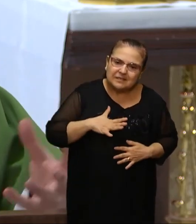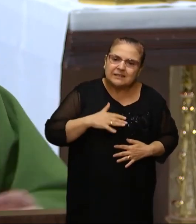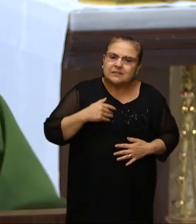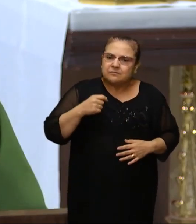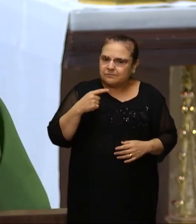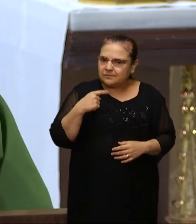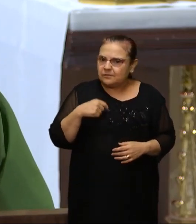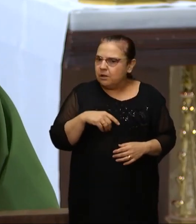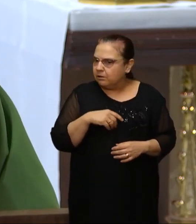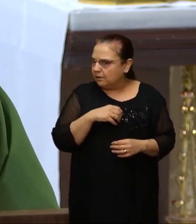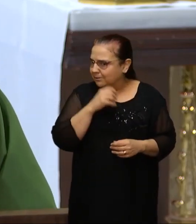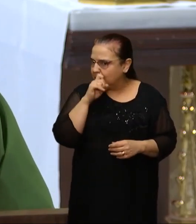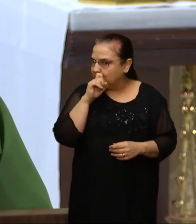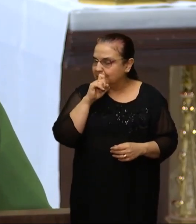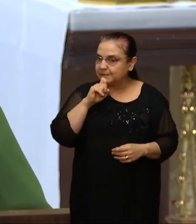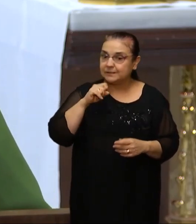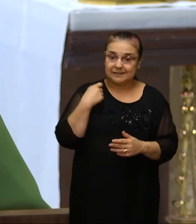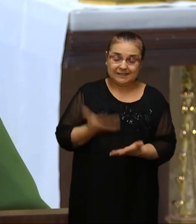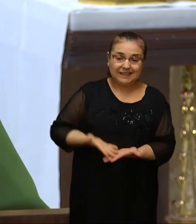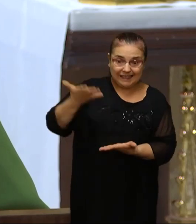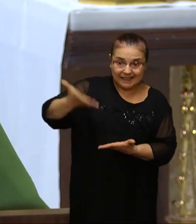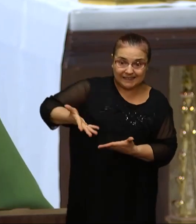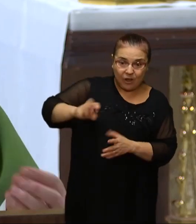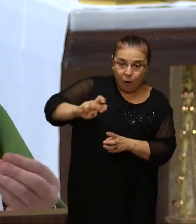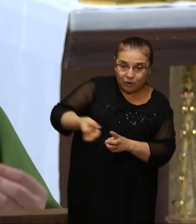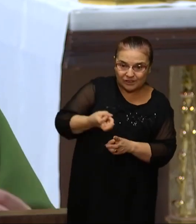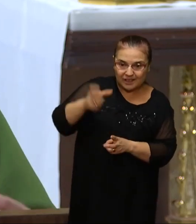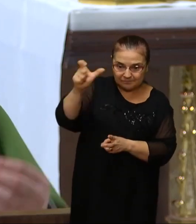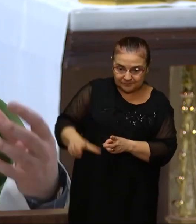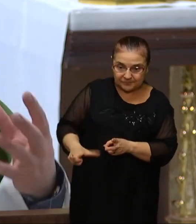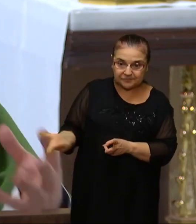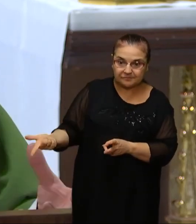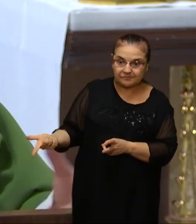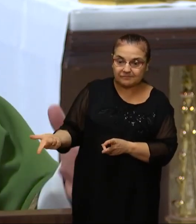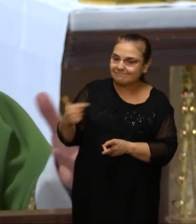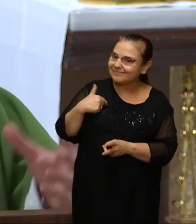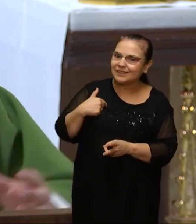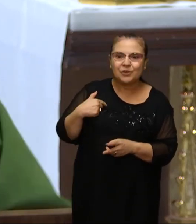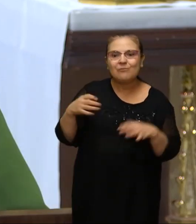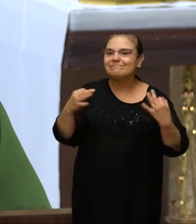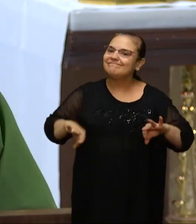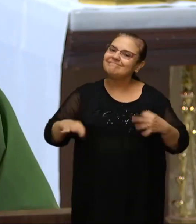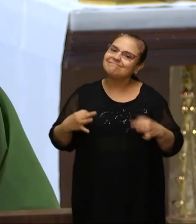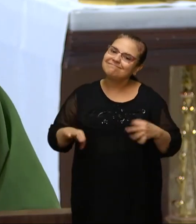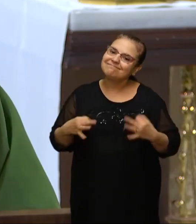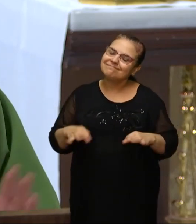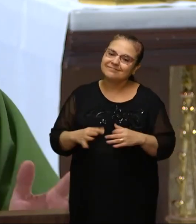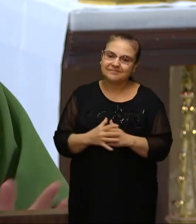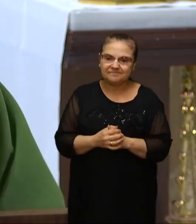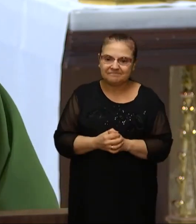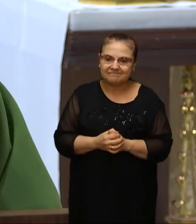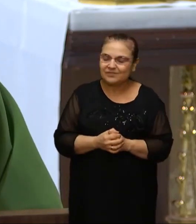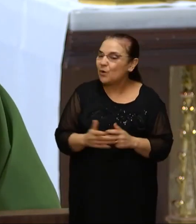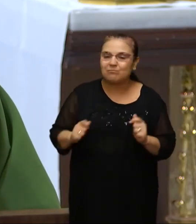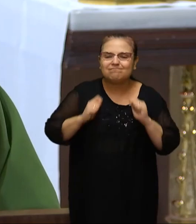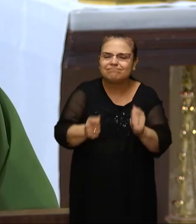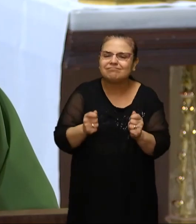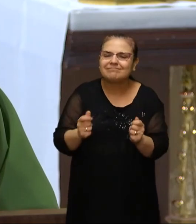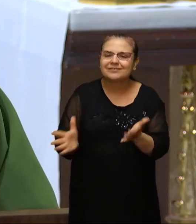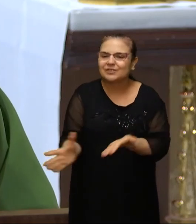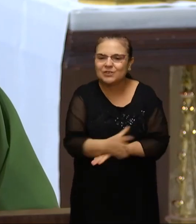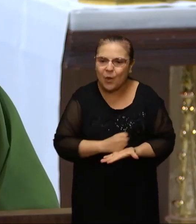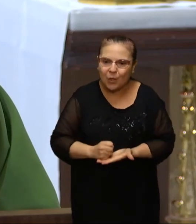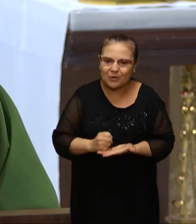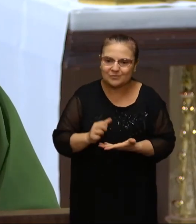considera tan grande a la otra persona que desde la humildad parece que lo da todo por los